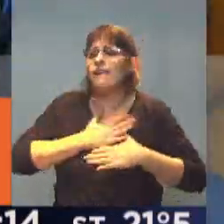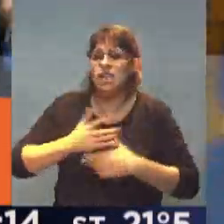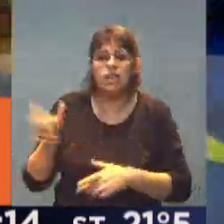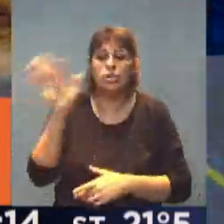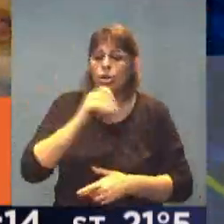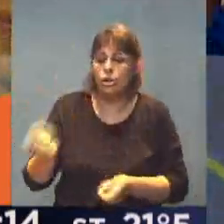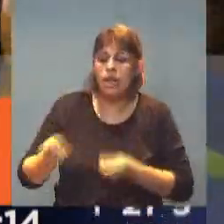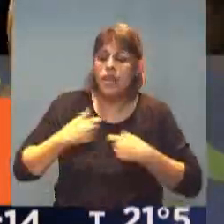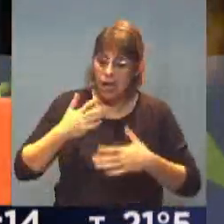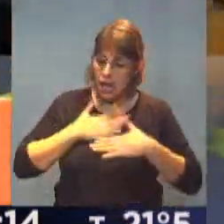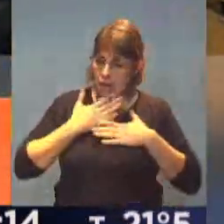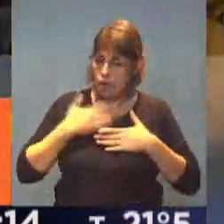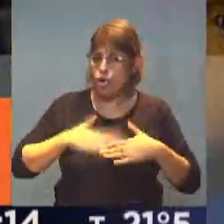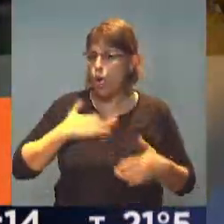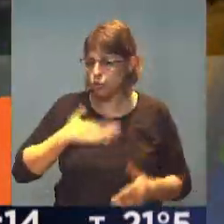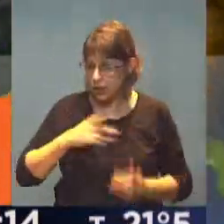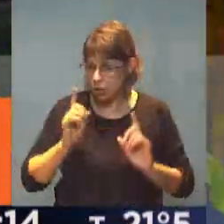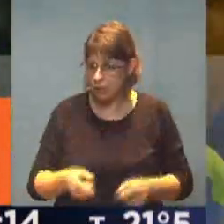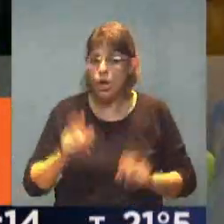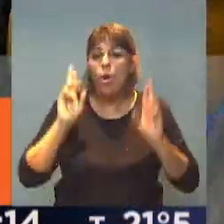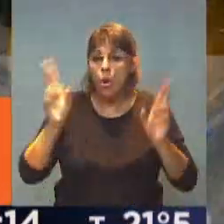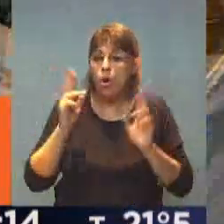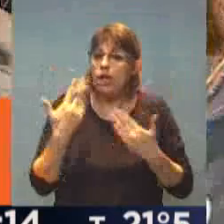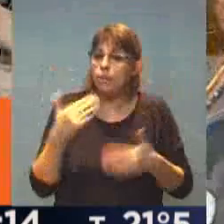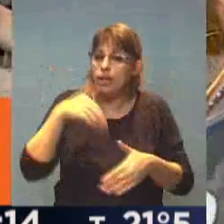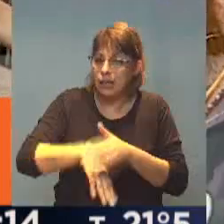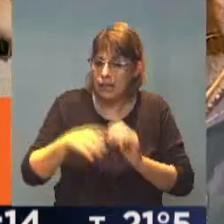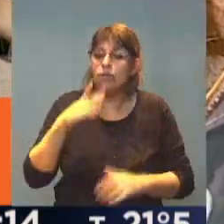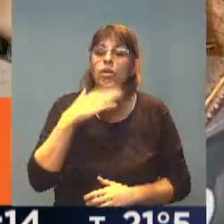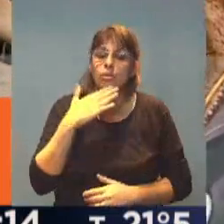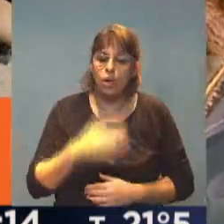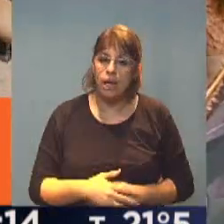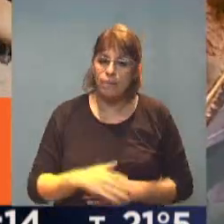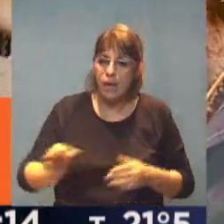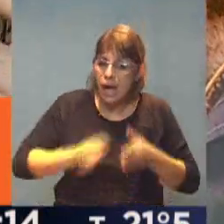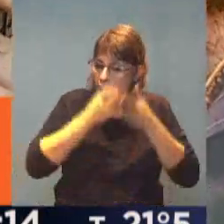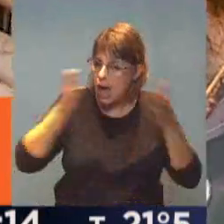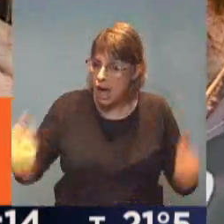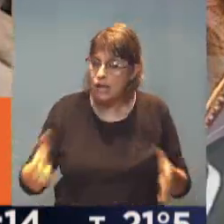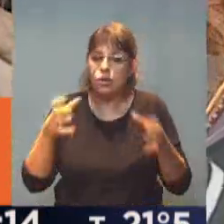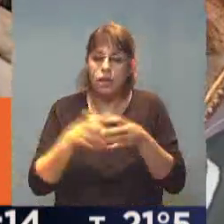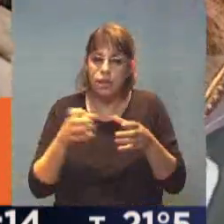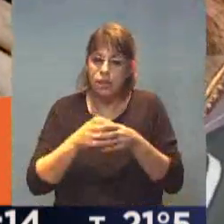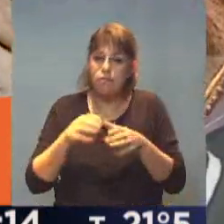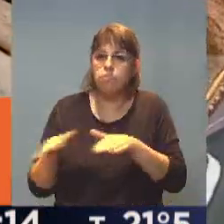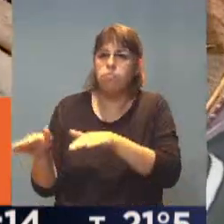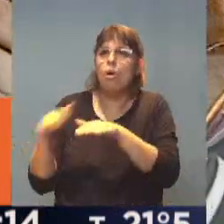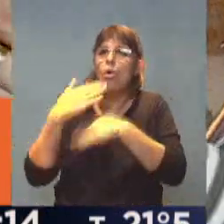día a día, así que contento por eso y ojalá me pueda quedar. Creo que a lo largo de todo el año el equipo fue